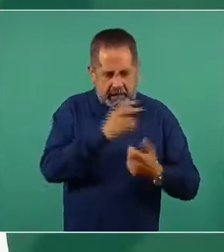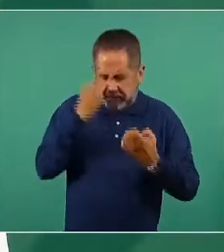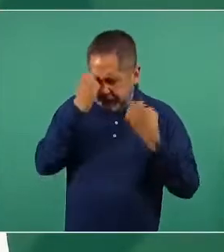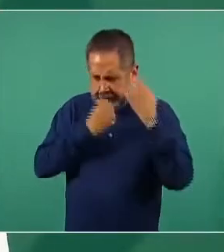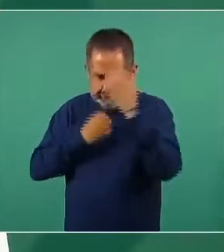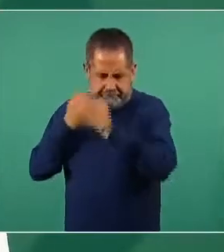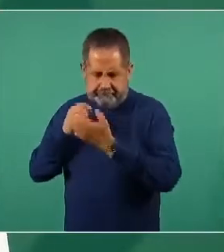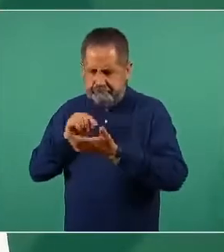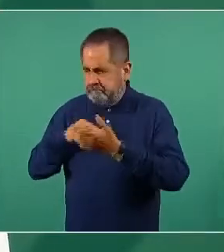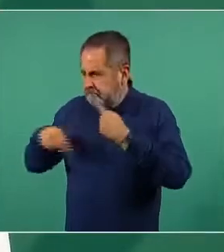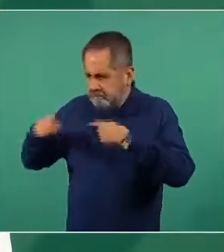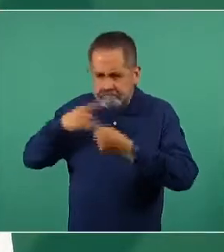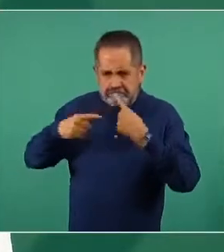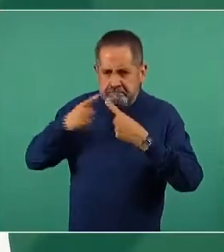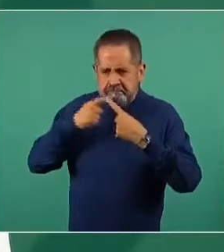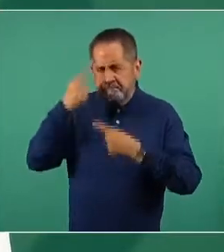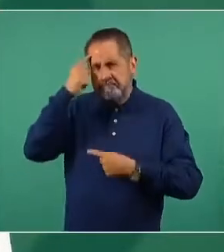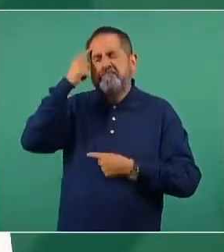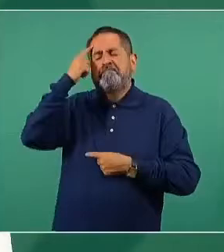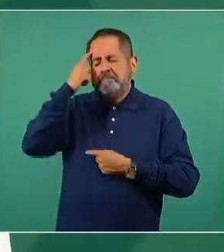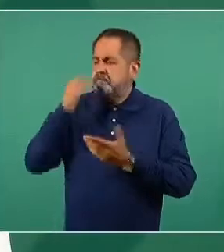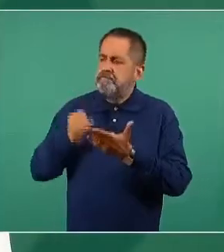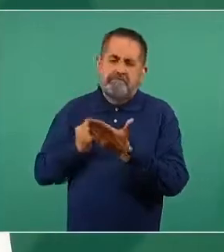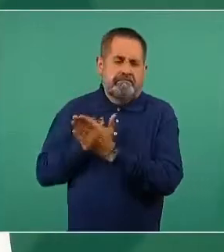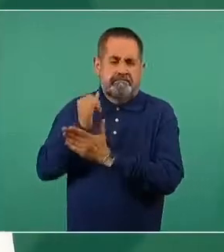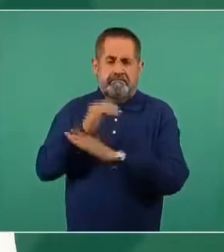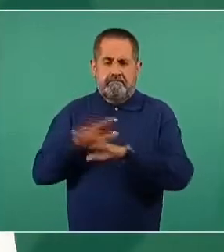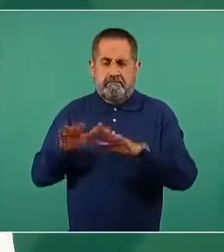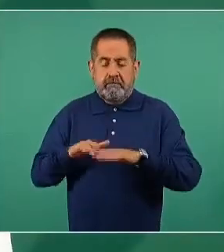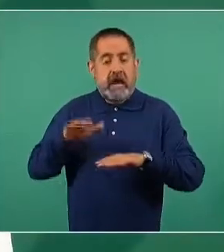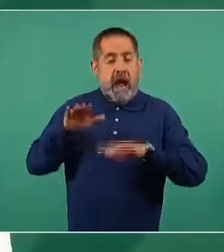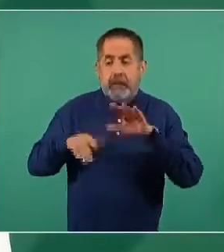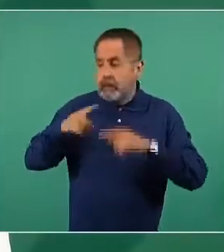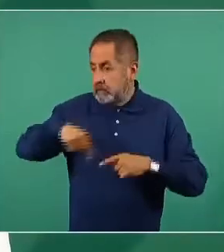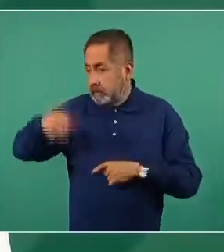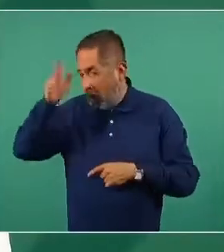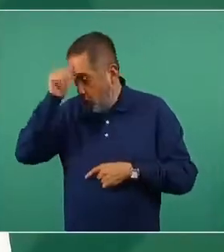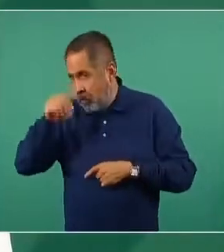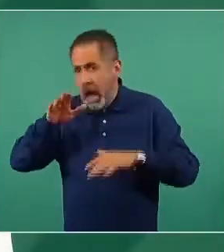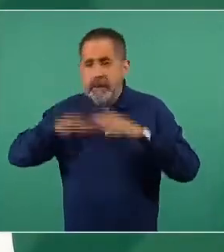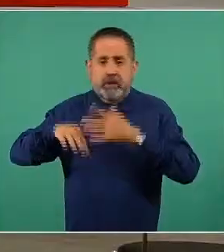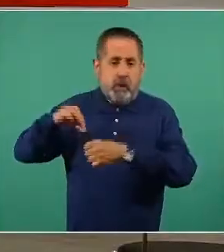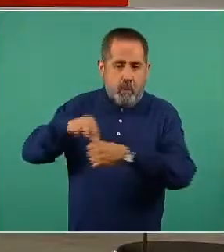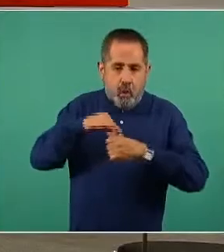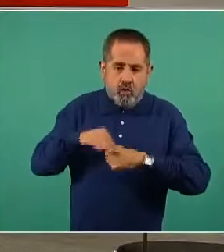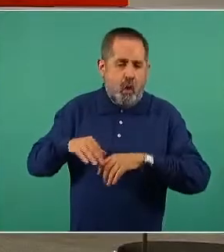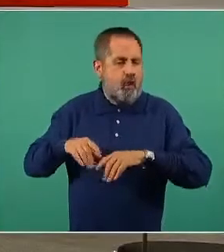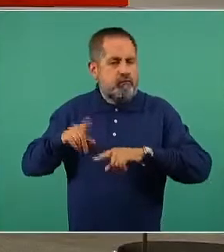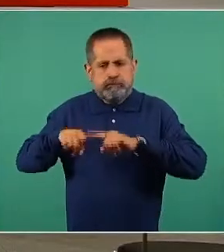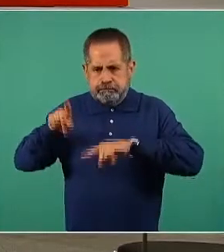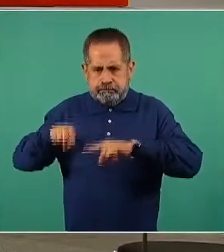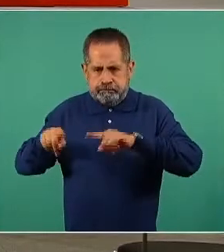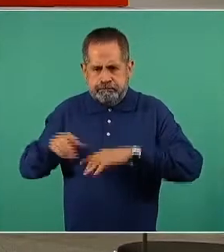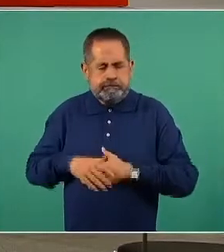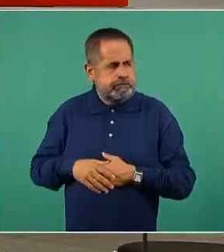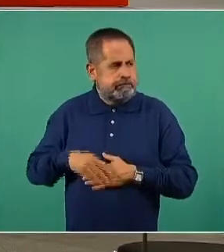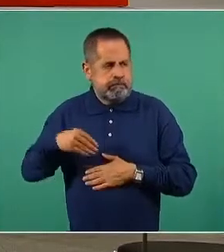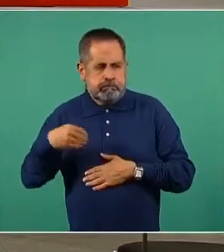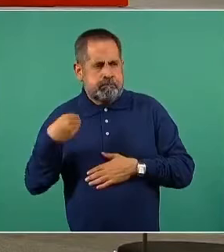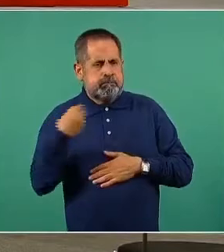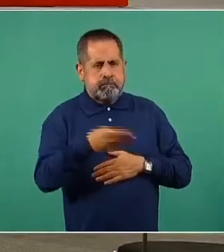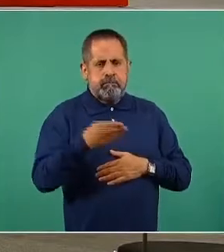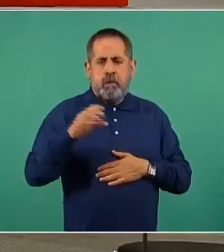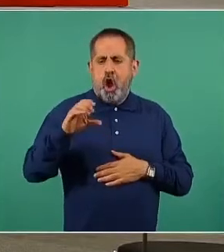y toman una postura, a veces por consenso, a veces por voto, y se la formulan